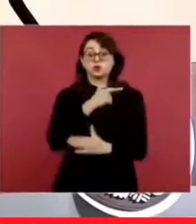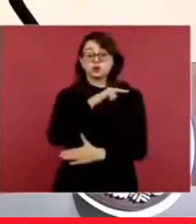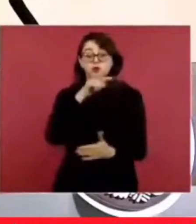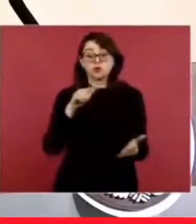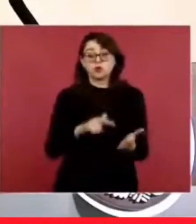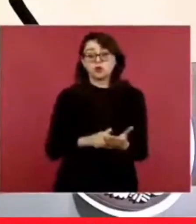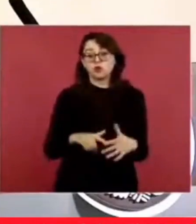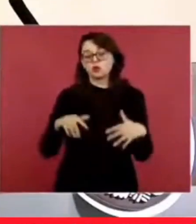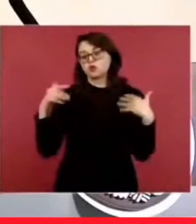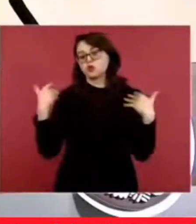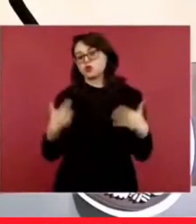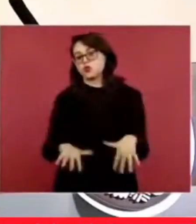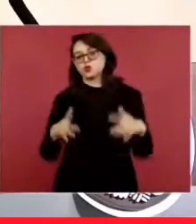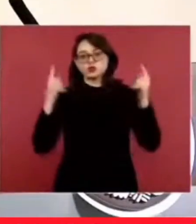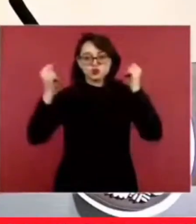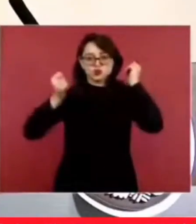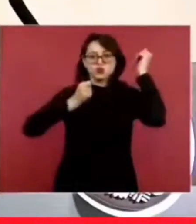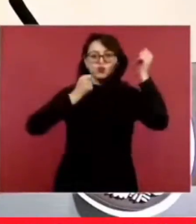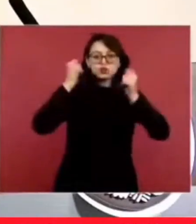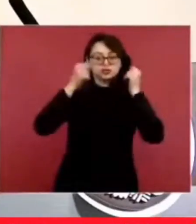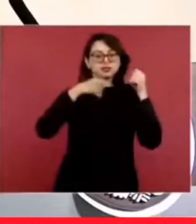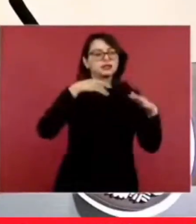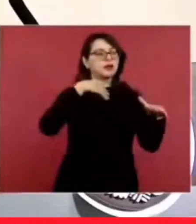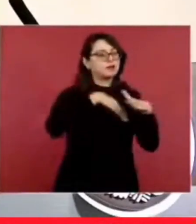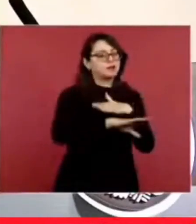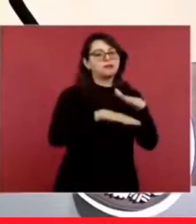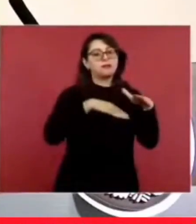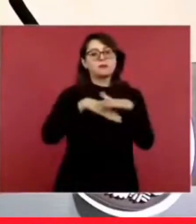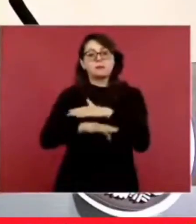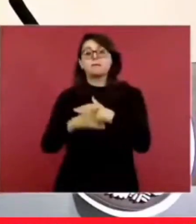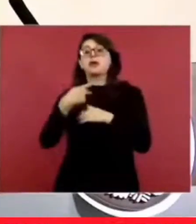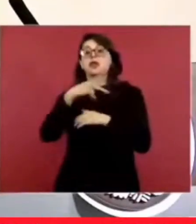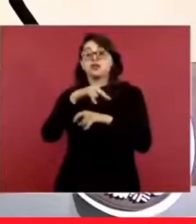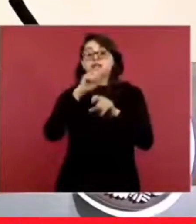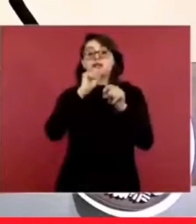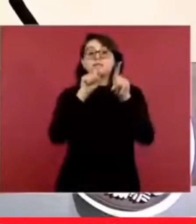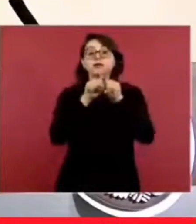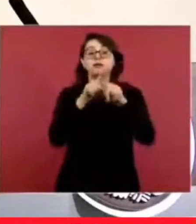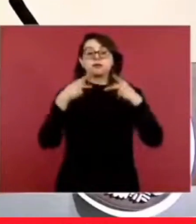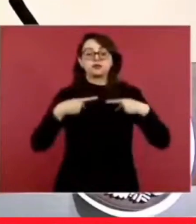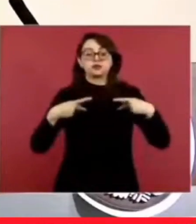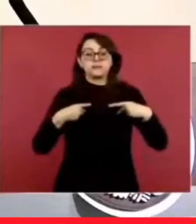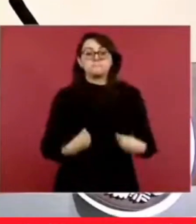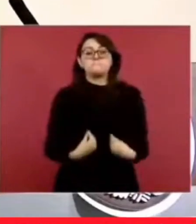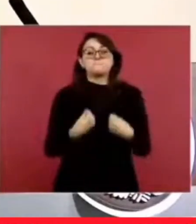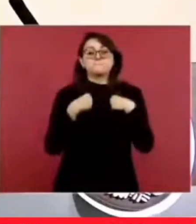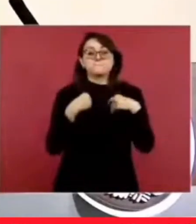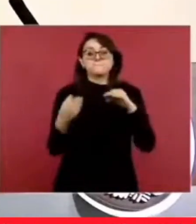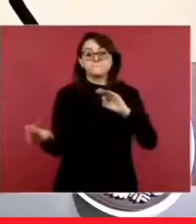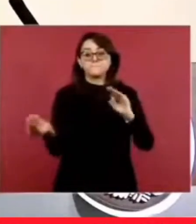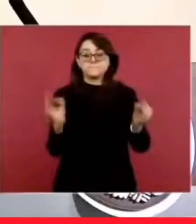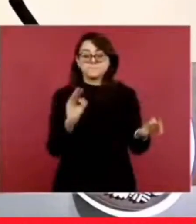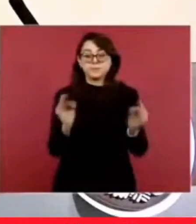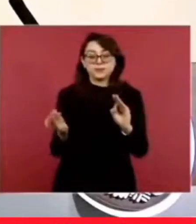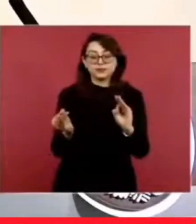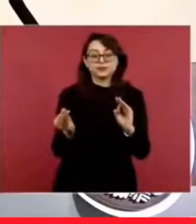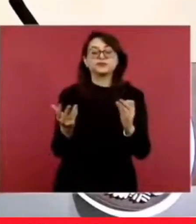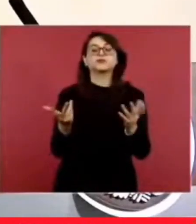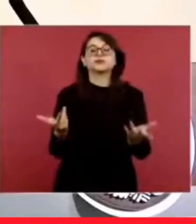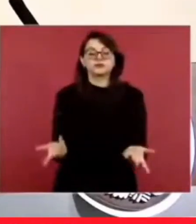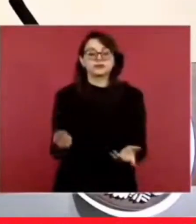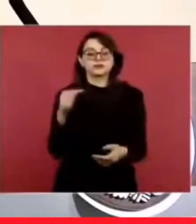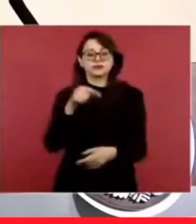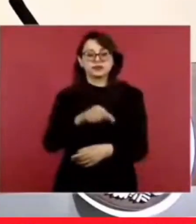para las y los turistas pero también para las y los locales en este sitio se unirán recuerdos y anhelos